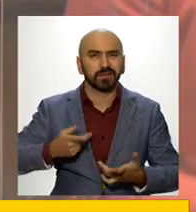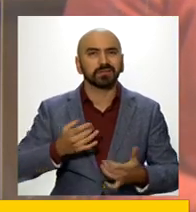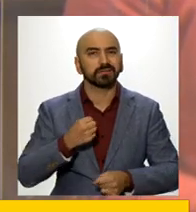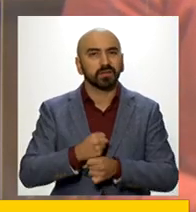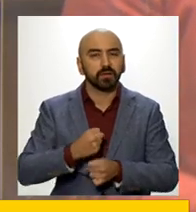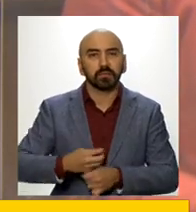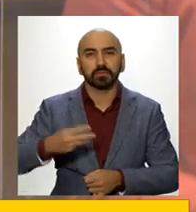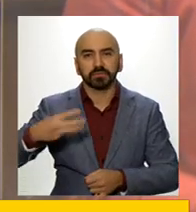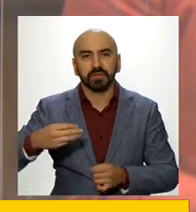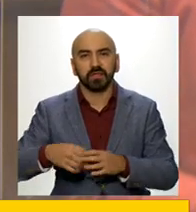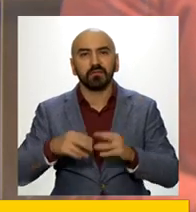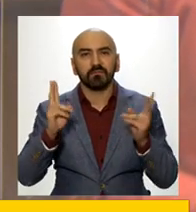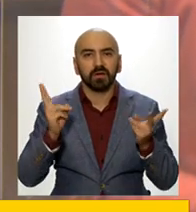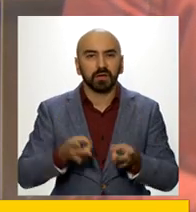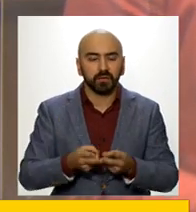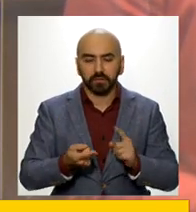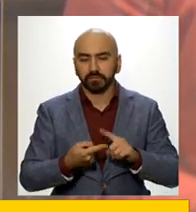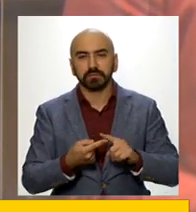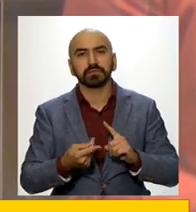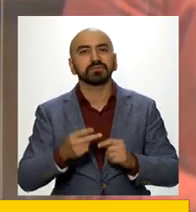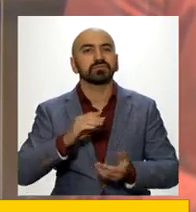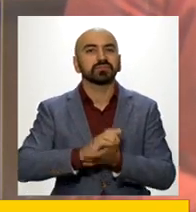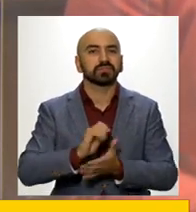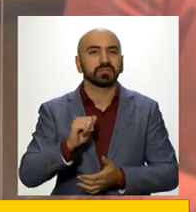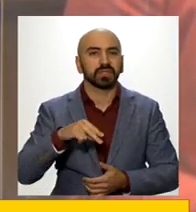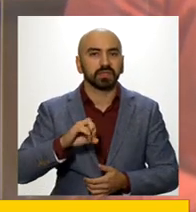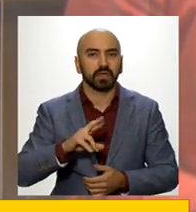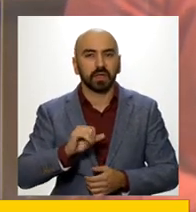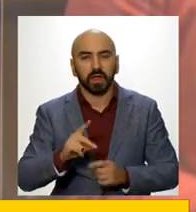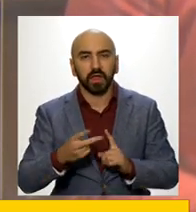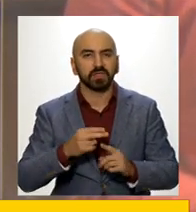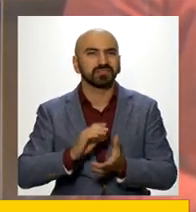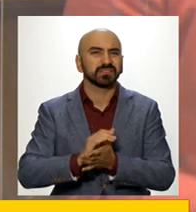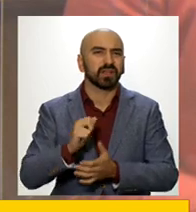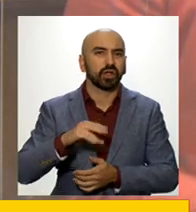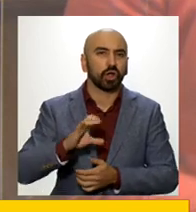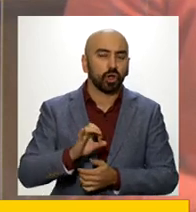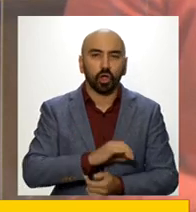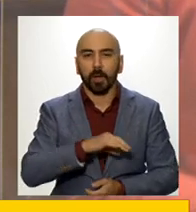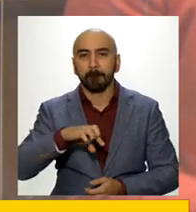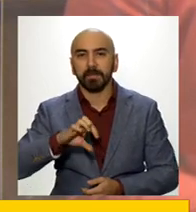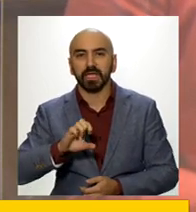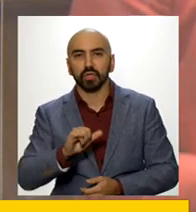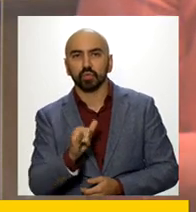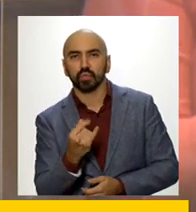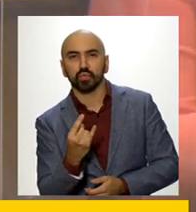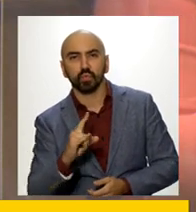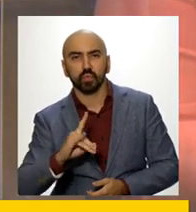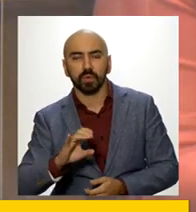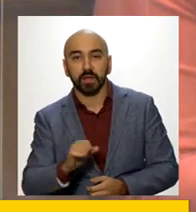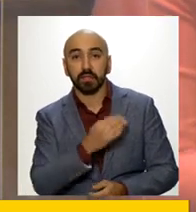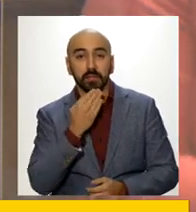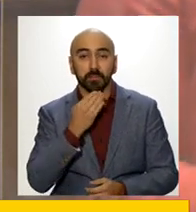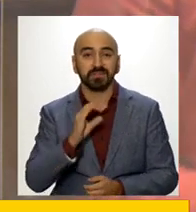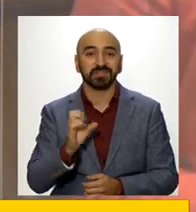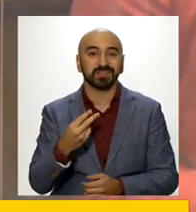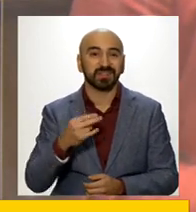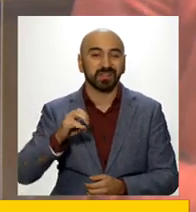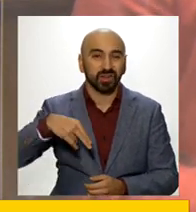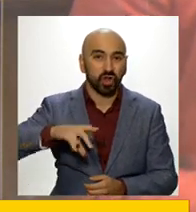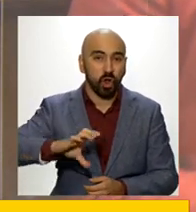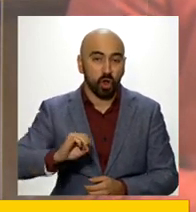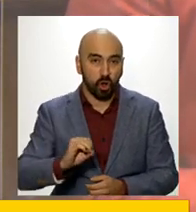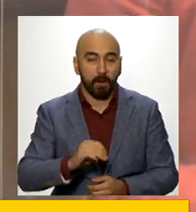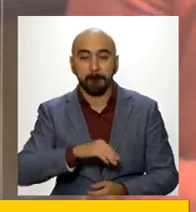de Vallenar, Chañaral, Chanco, Peyúgue, Parral y Cauquenes. La Corte Interamericana de